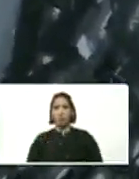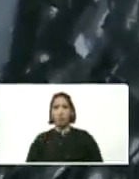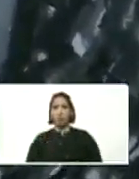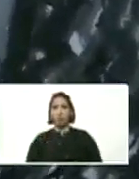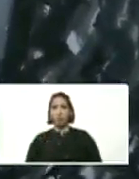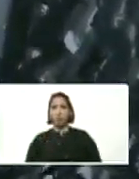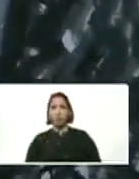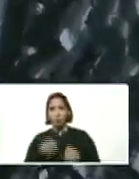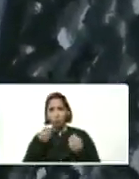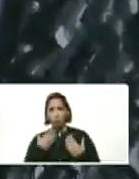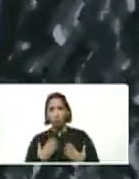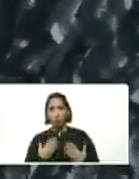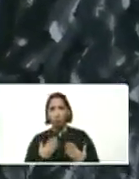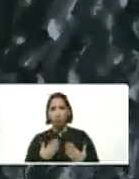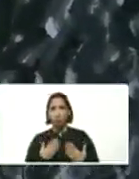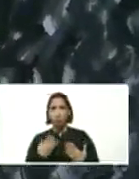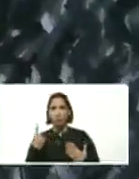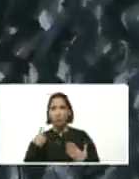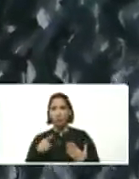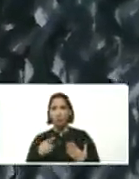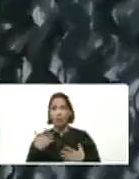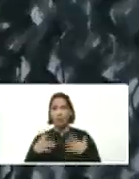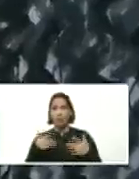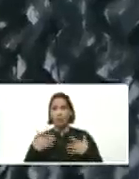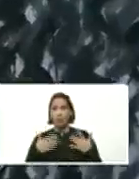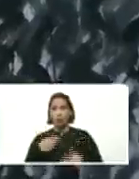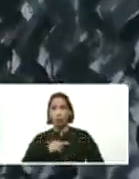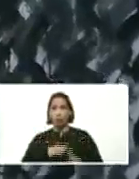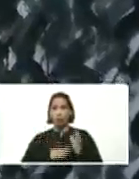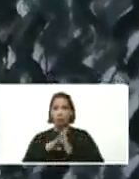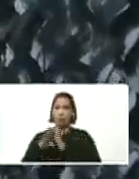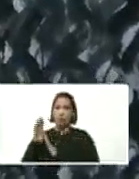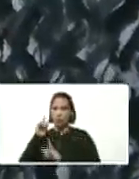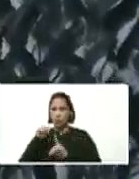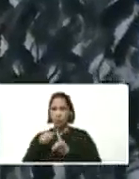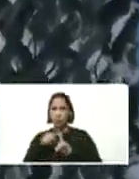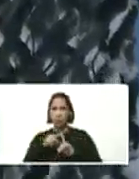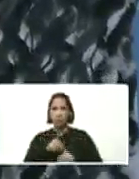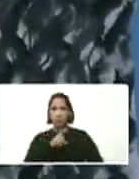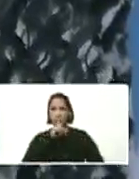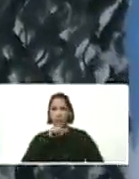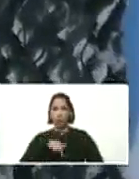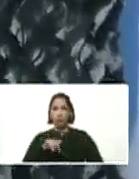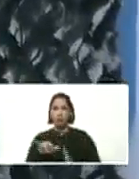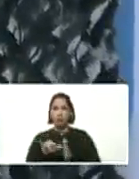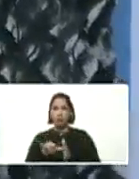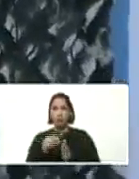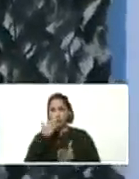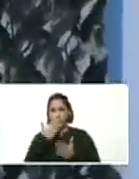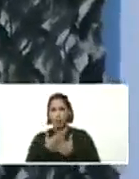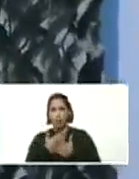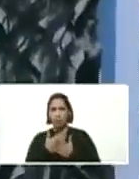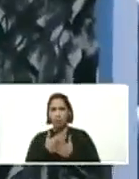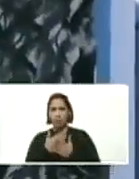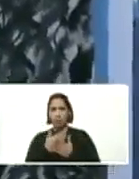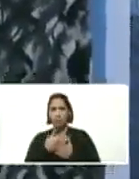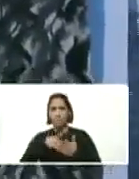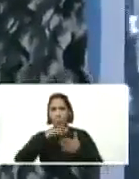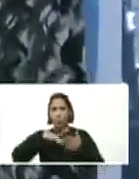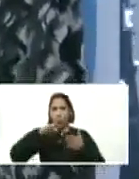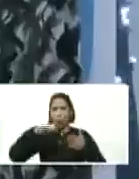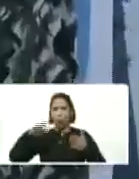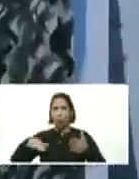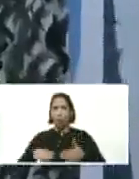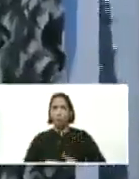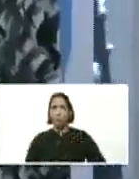Correcto, bueno. Esta Bienal tiene, presidente, actividades que vamos a desarrollar en el silencio, aquí mismo, cerquita, frente al mural de César Rengifo, a